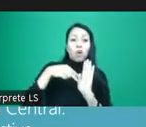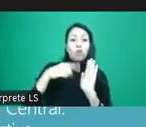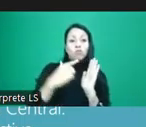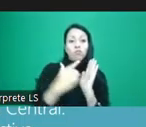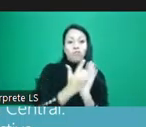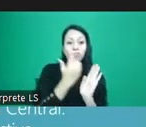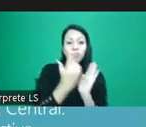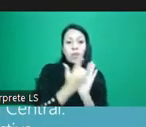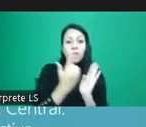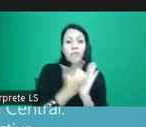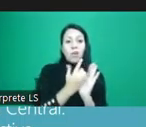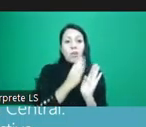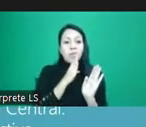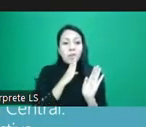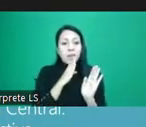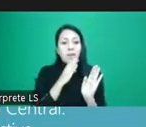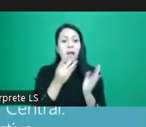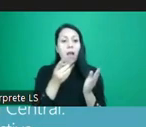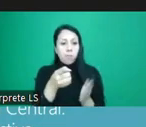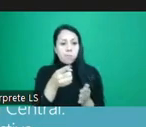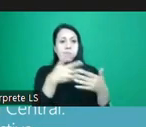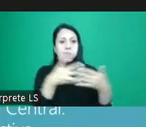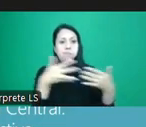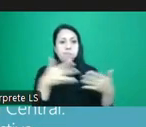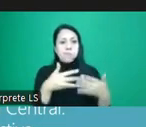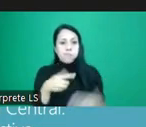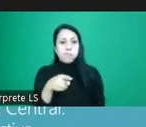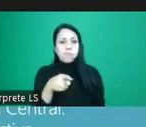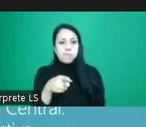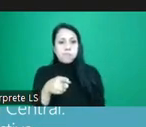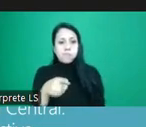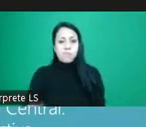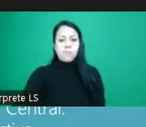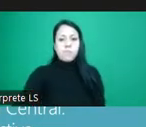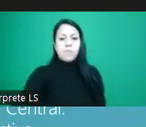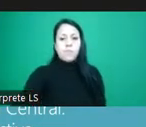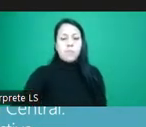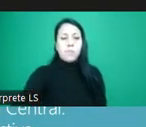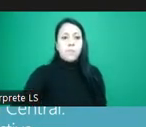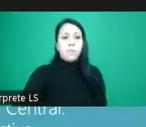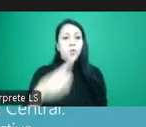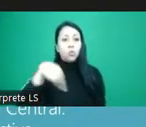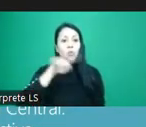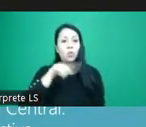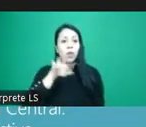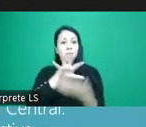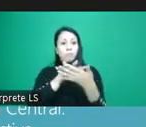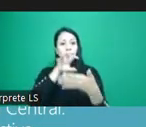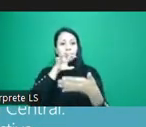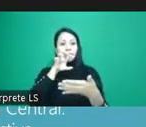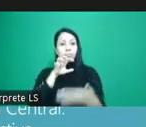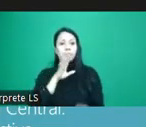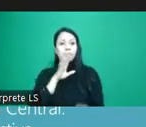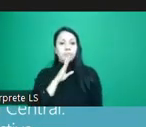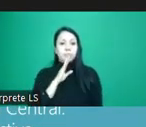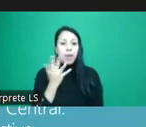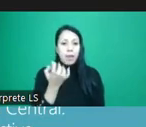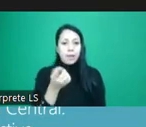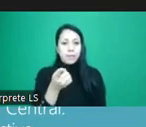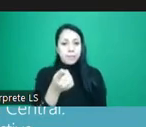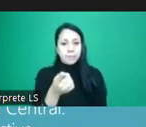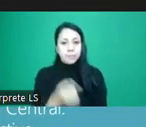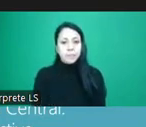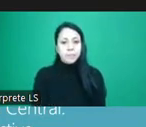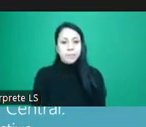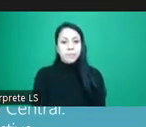allí en APA 7, por si quieren tomarle foto. Y les recuerdo pues que esta es